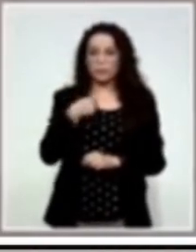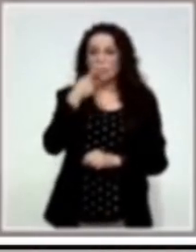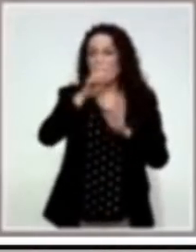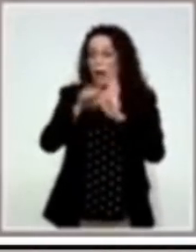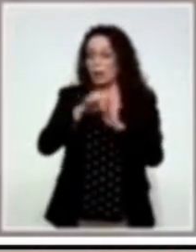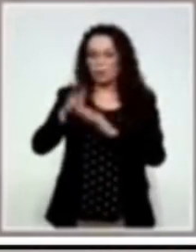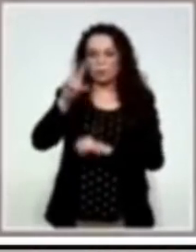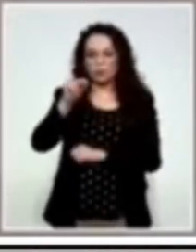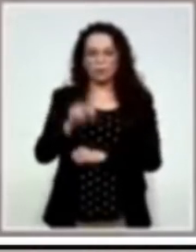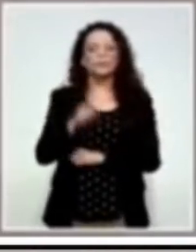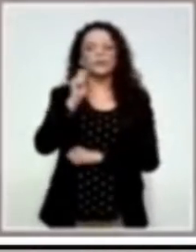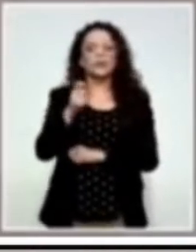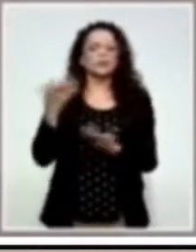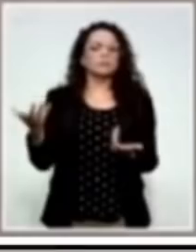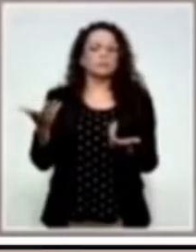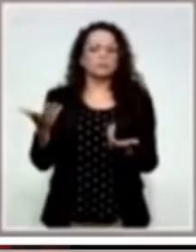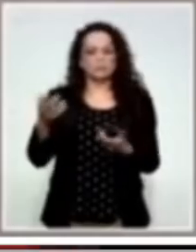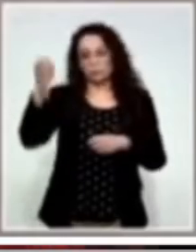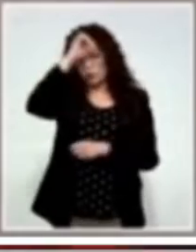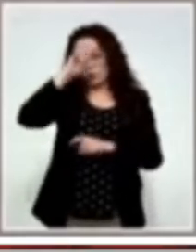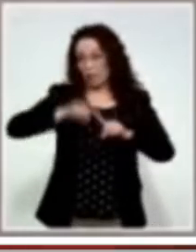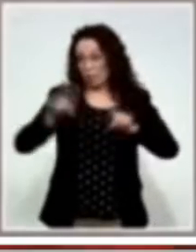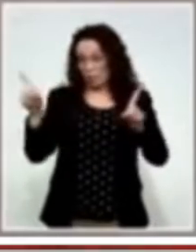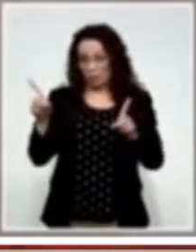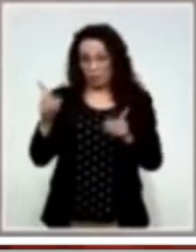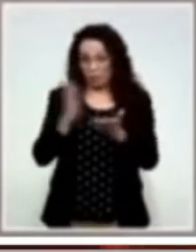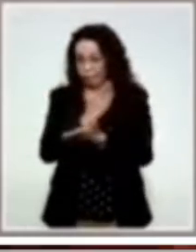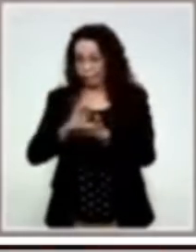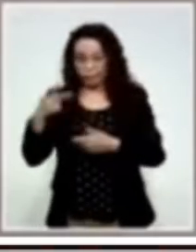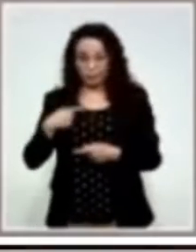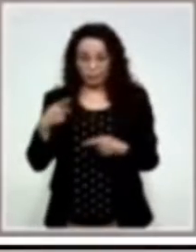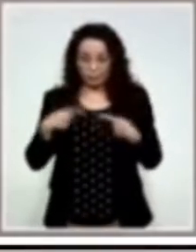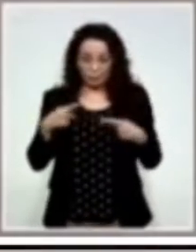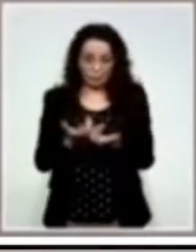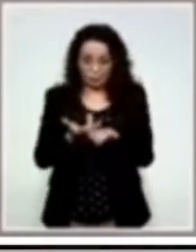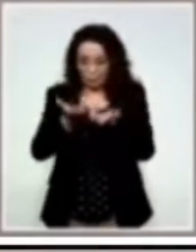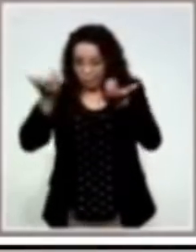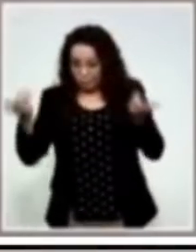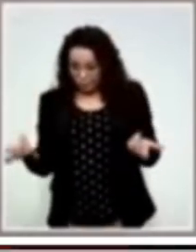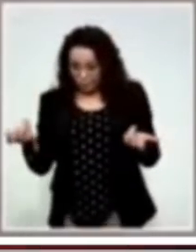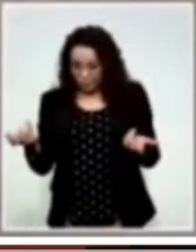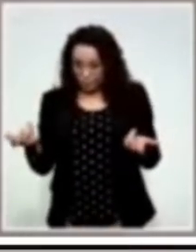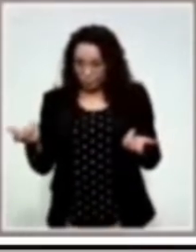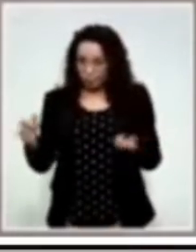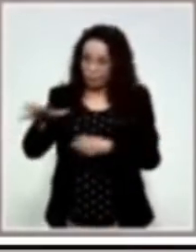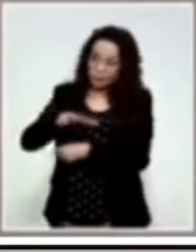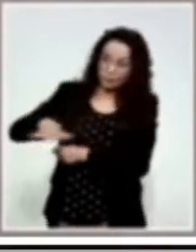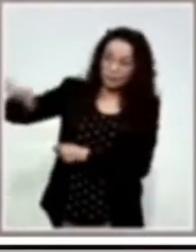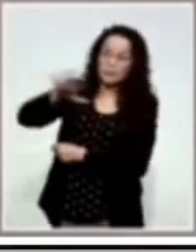de polarización, pues es un tema en el que todos los actores políticos